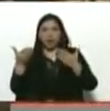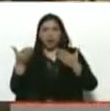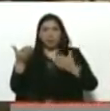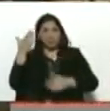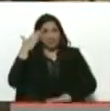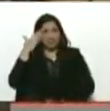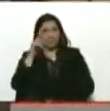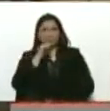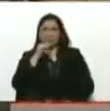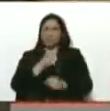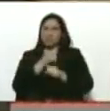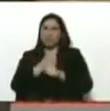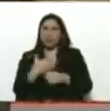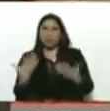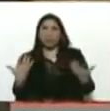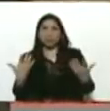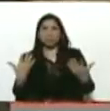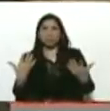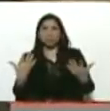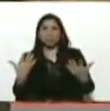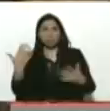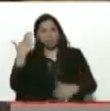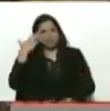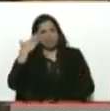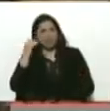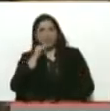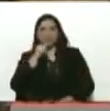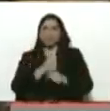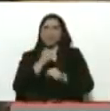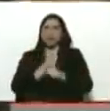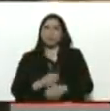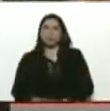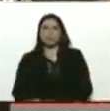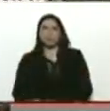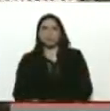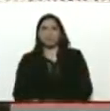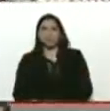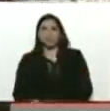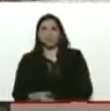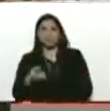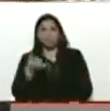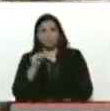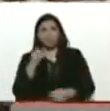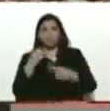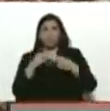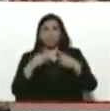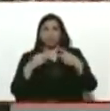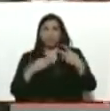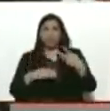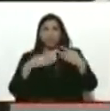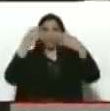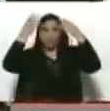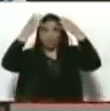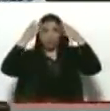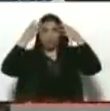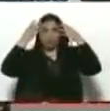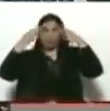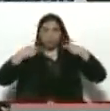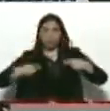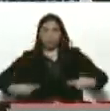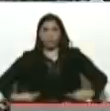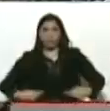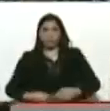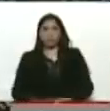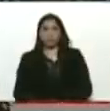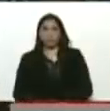pues, para que se sepa para quién trabajaban. Y hay material, cascos, uniformes,